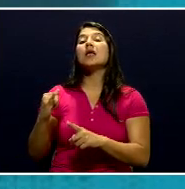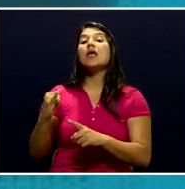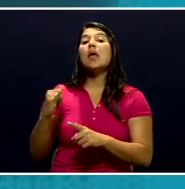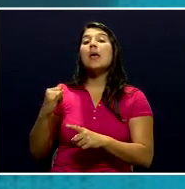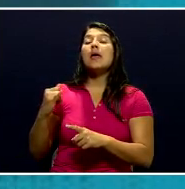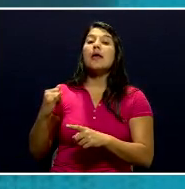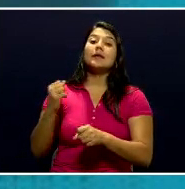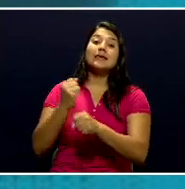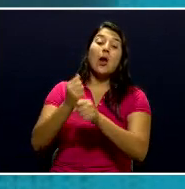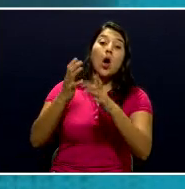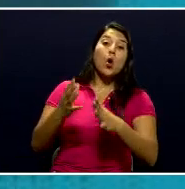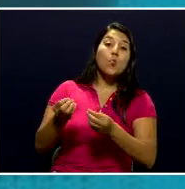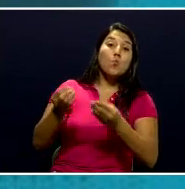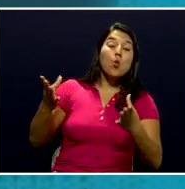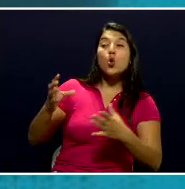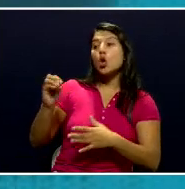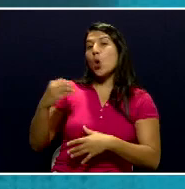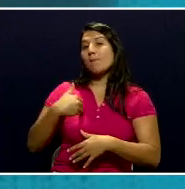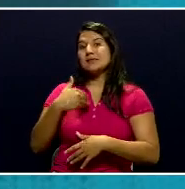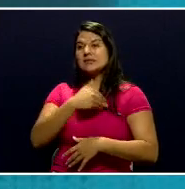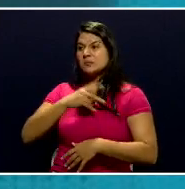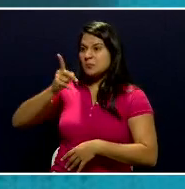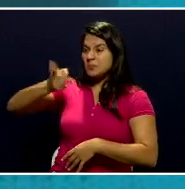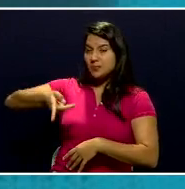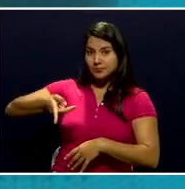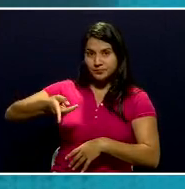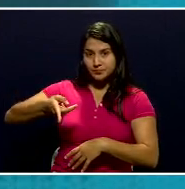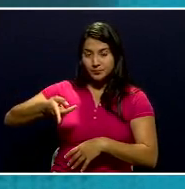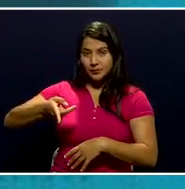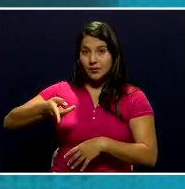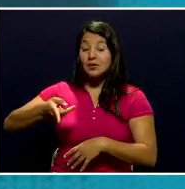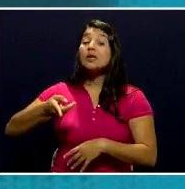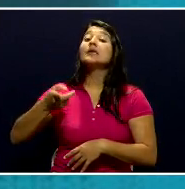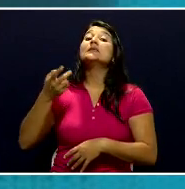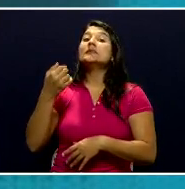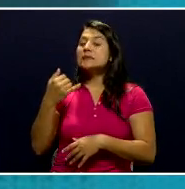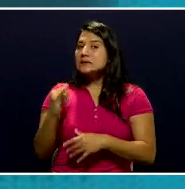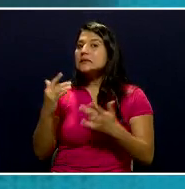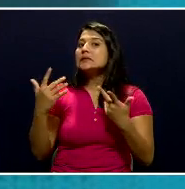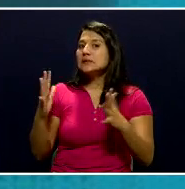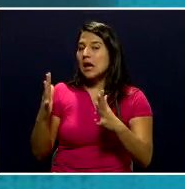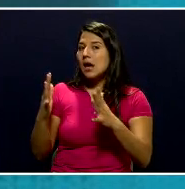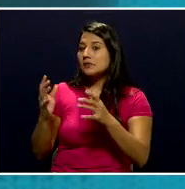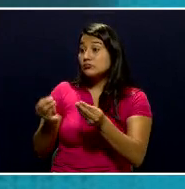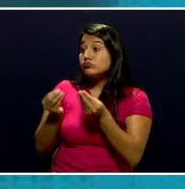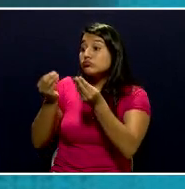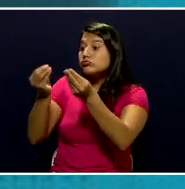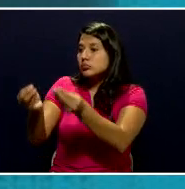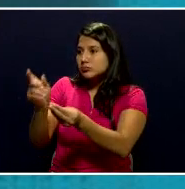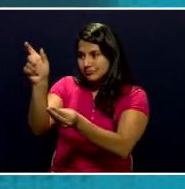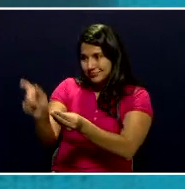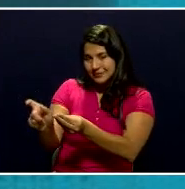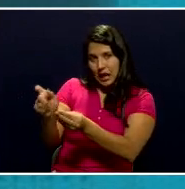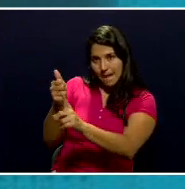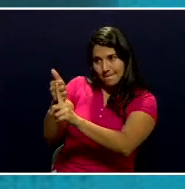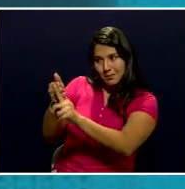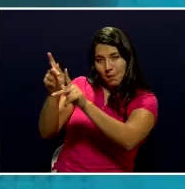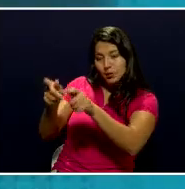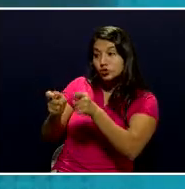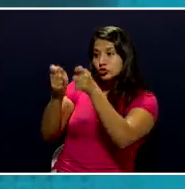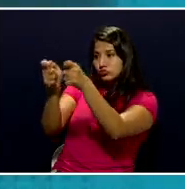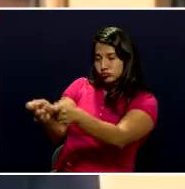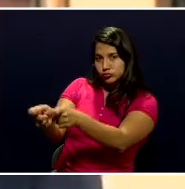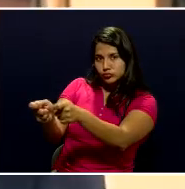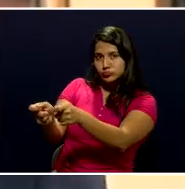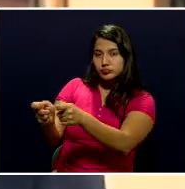o por un funcionario público en ejercicio de sus funciones, siempre que se haya comunicado personalmente, salvo si se trata de la propia